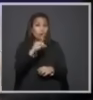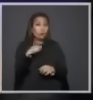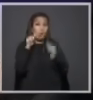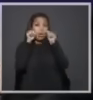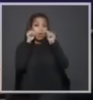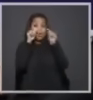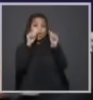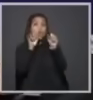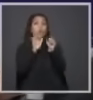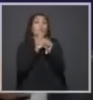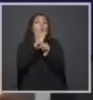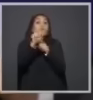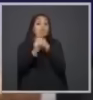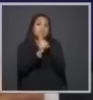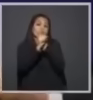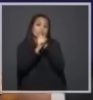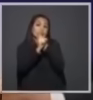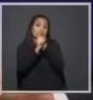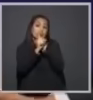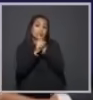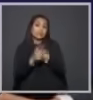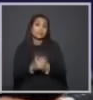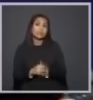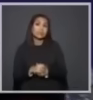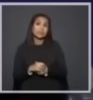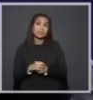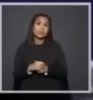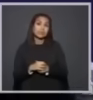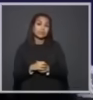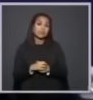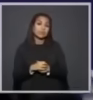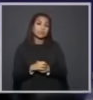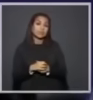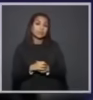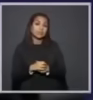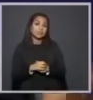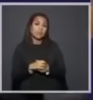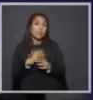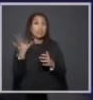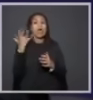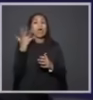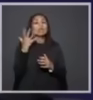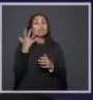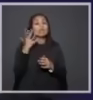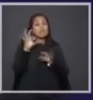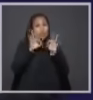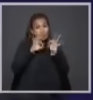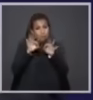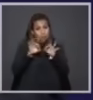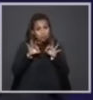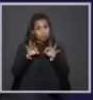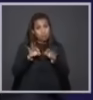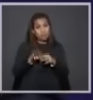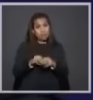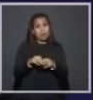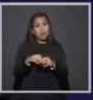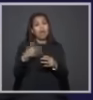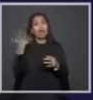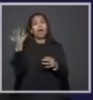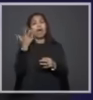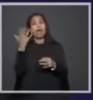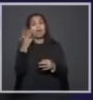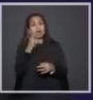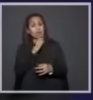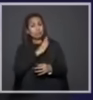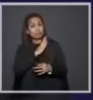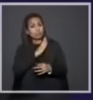causas, vamos a que haya trabajo, a que haya bienestar, a